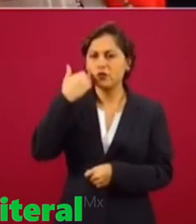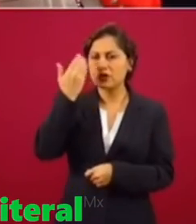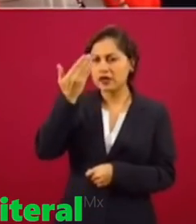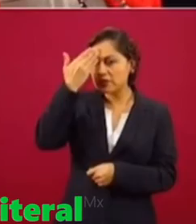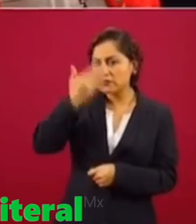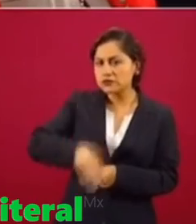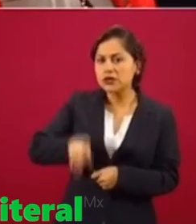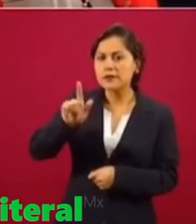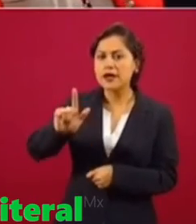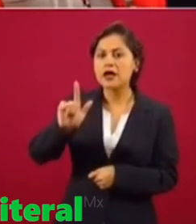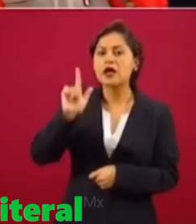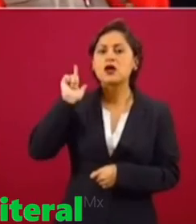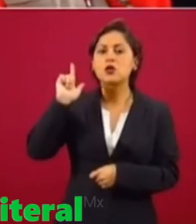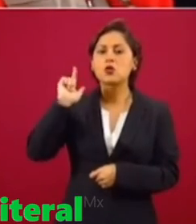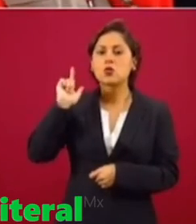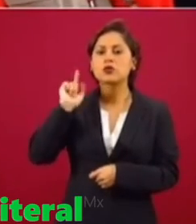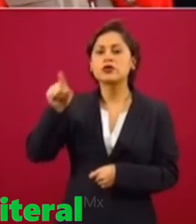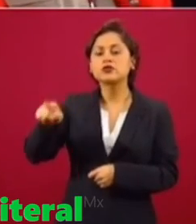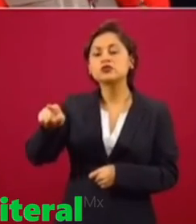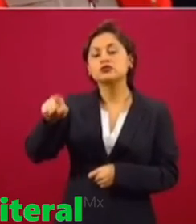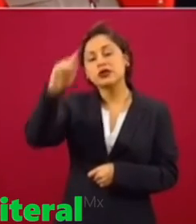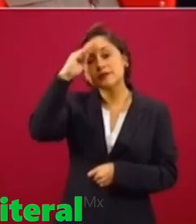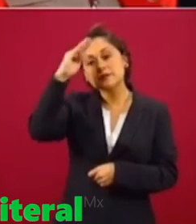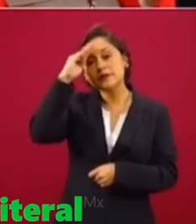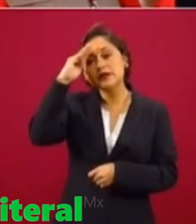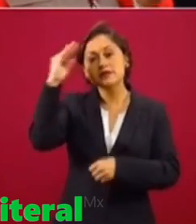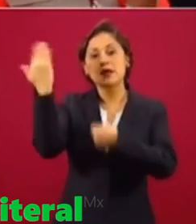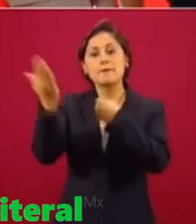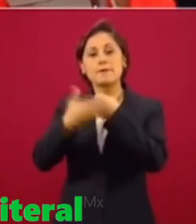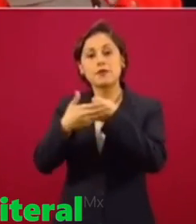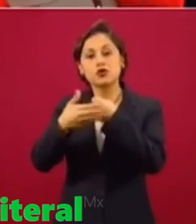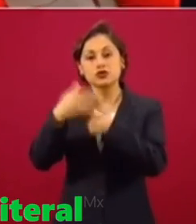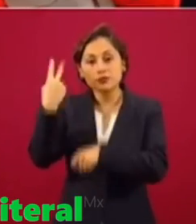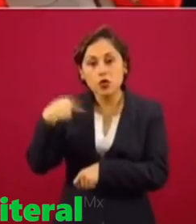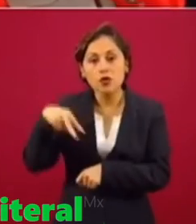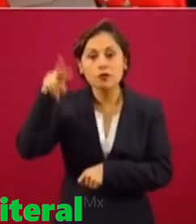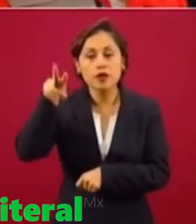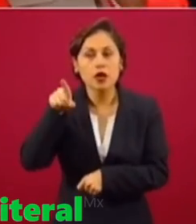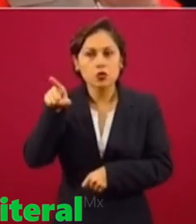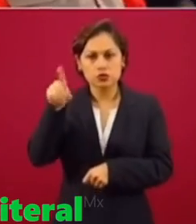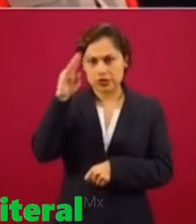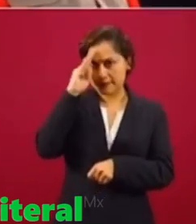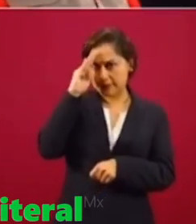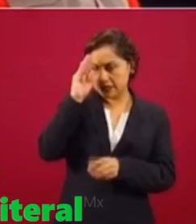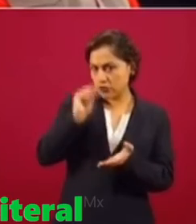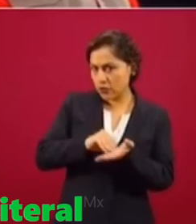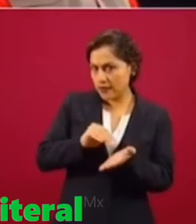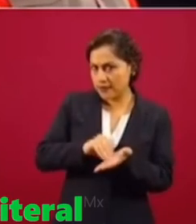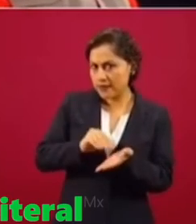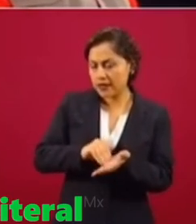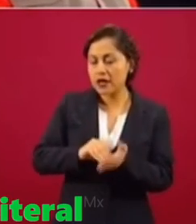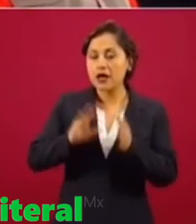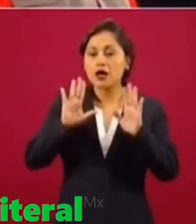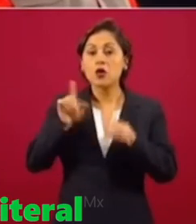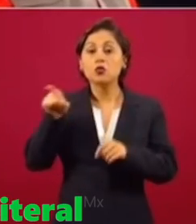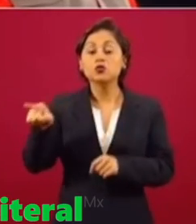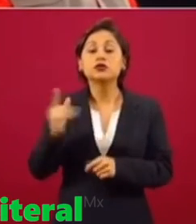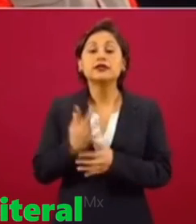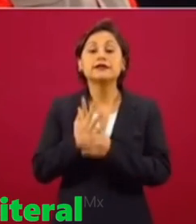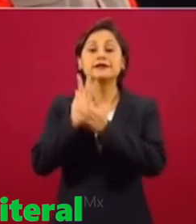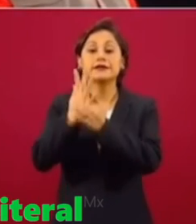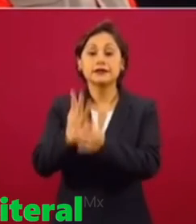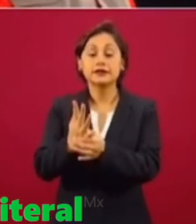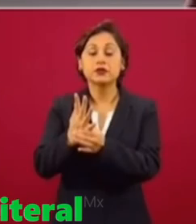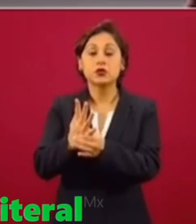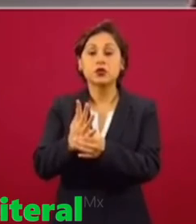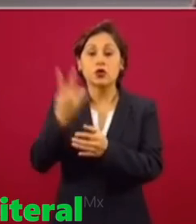que estaba valorando lo de su gira de la próxima semana. ¿Lo sigue valorando? Usted había dicho que iré al norte, si no me